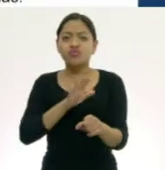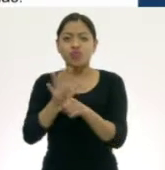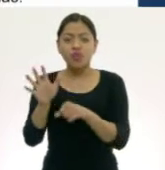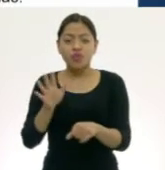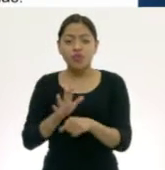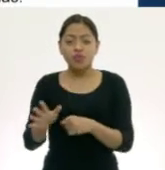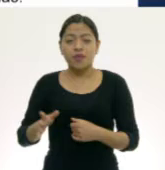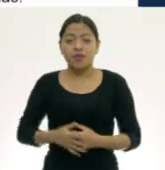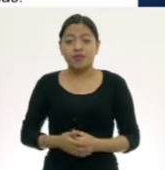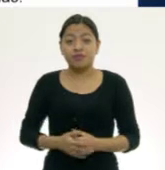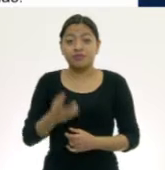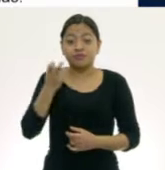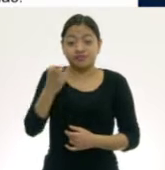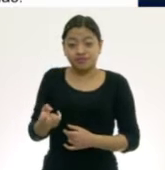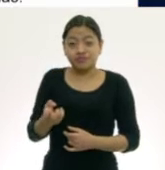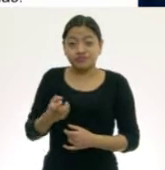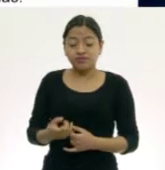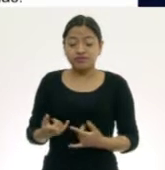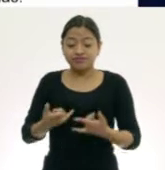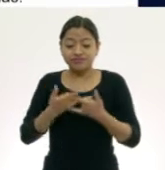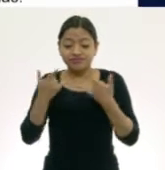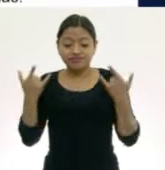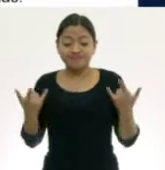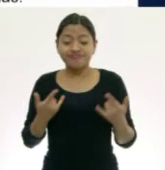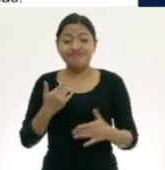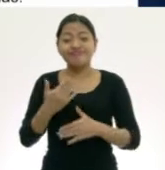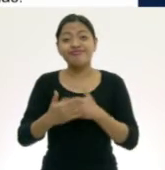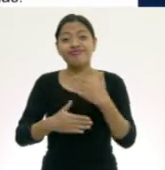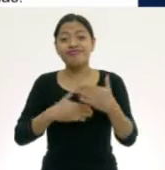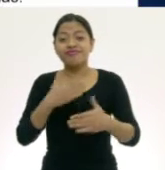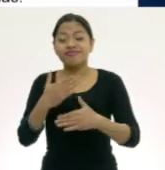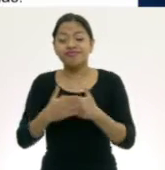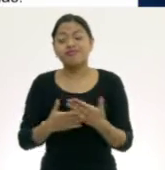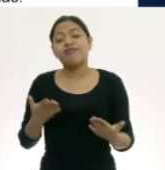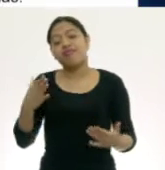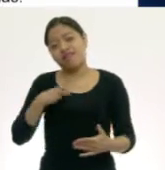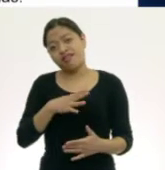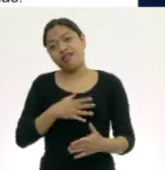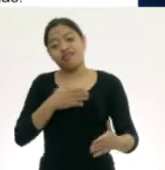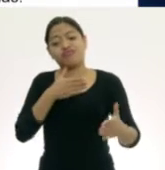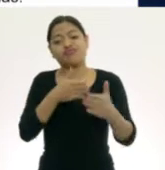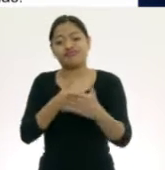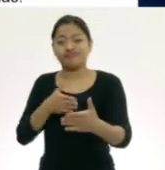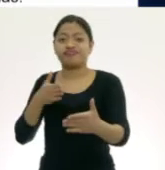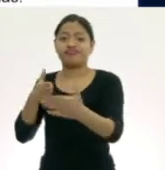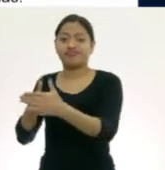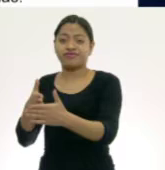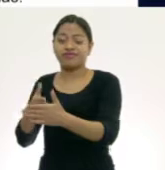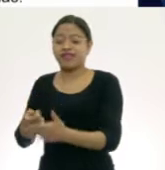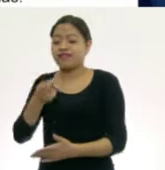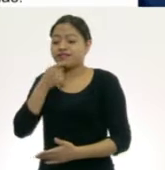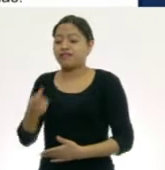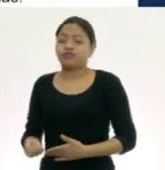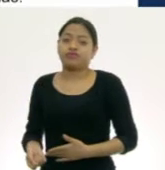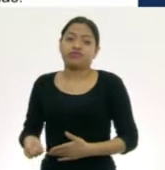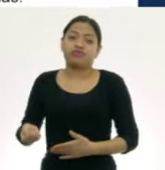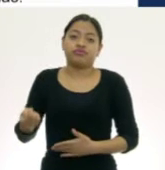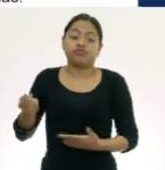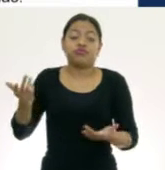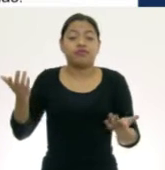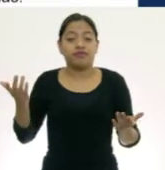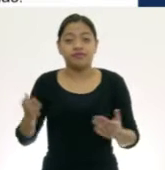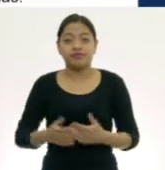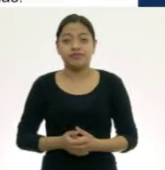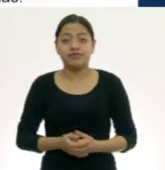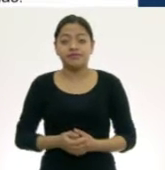esta aventura enmarcada sin remedio dentro de las limitaciones de cada uno y de la infancia misma.